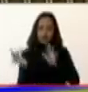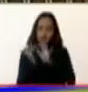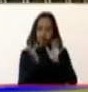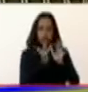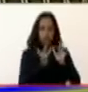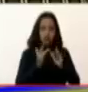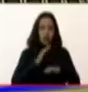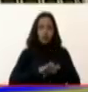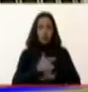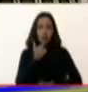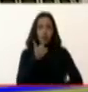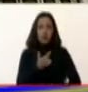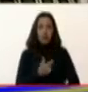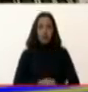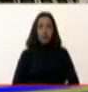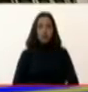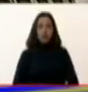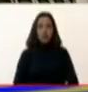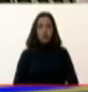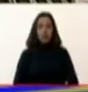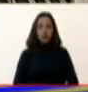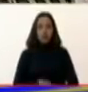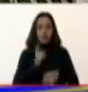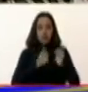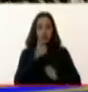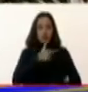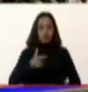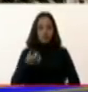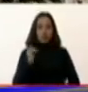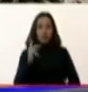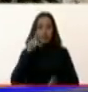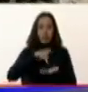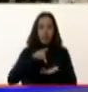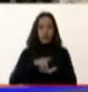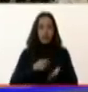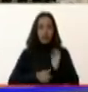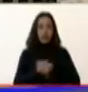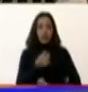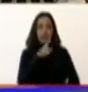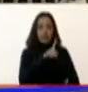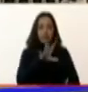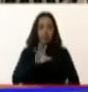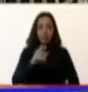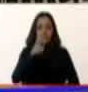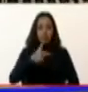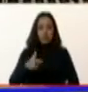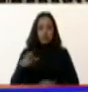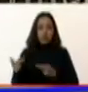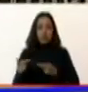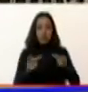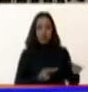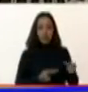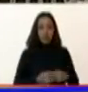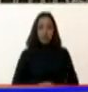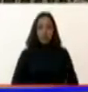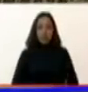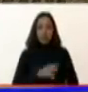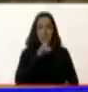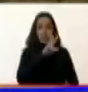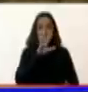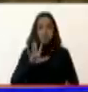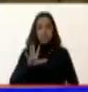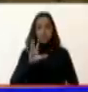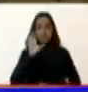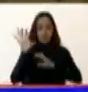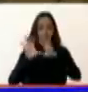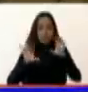estamos, le digo solamente el parte de quienes estamos aquí. Además de los 150 invitados internacionales de 35 países, a